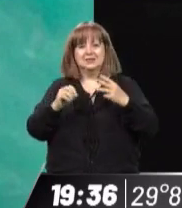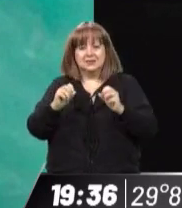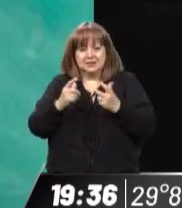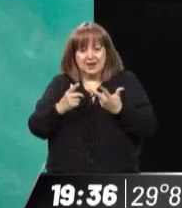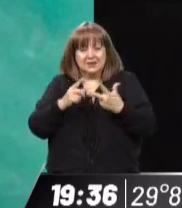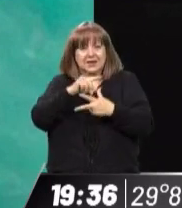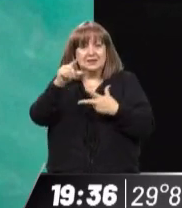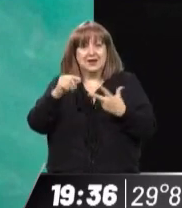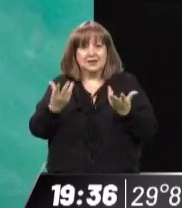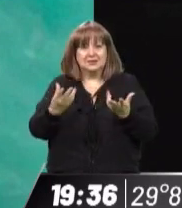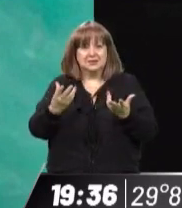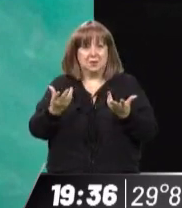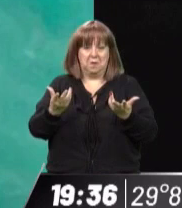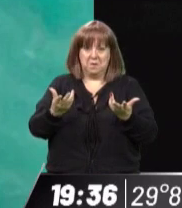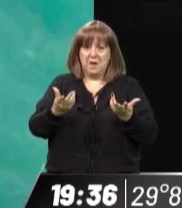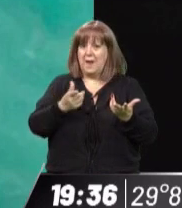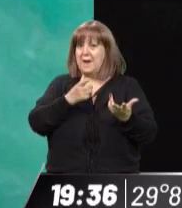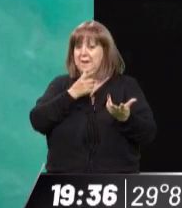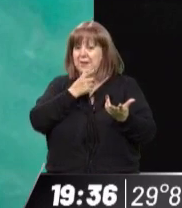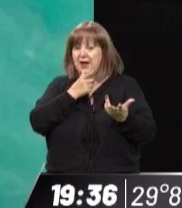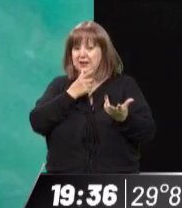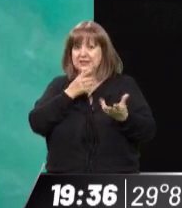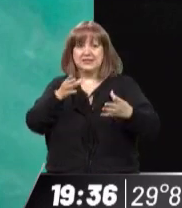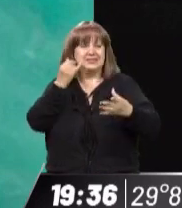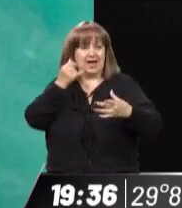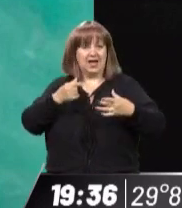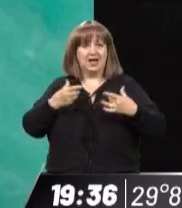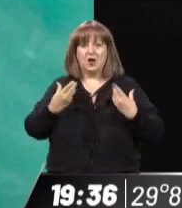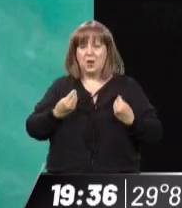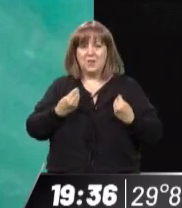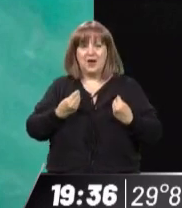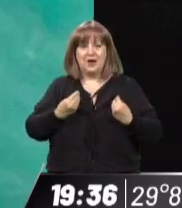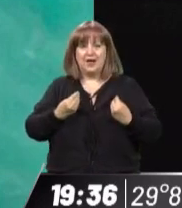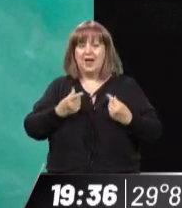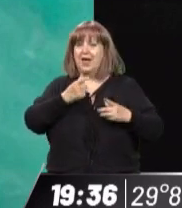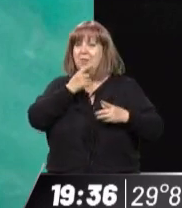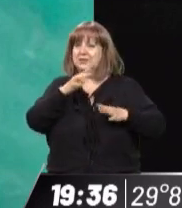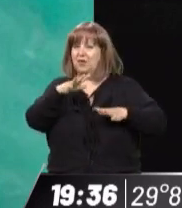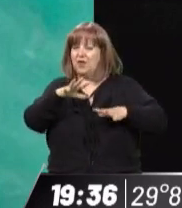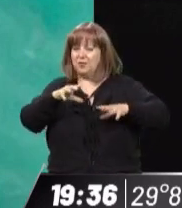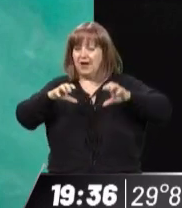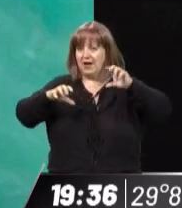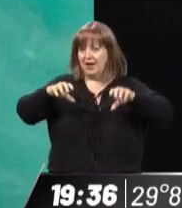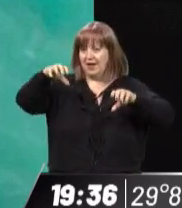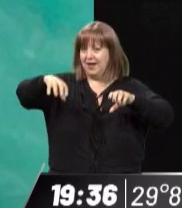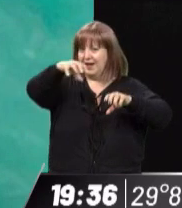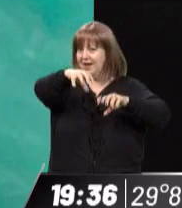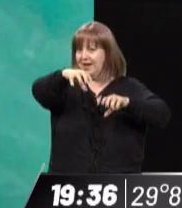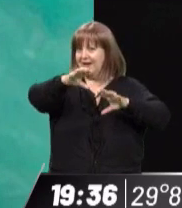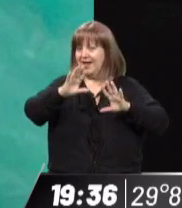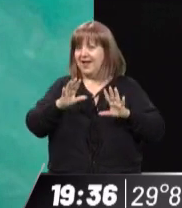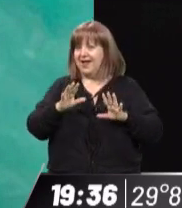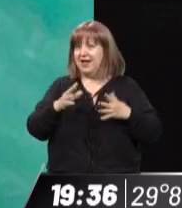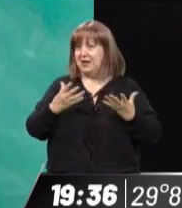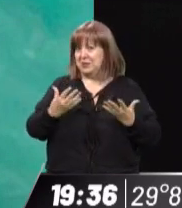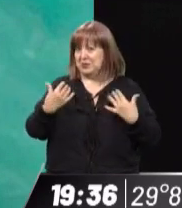claras las 3 estrellas. Que finalmente ya están en la camiseta. Que están, pero mira, y casi en la posición que aparecen en la camiseta. Ay,